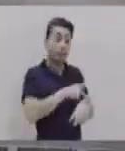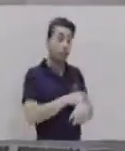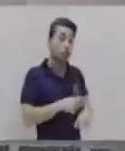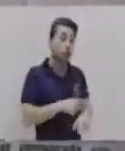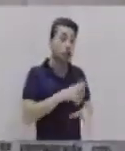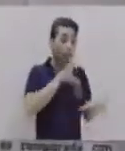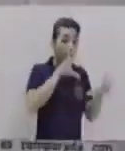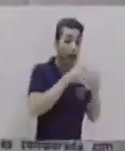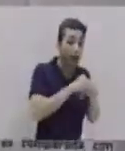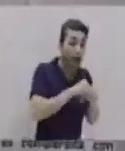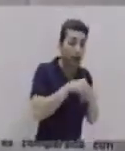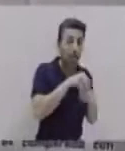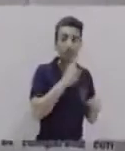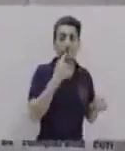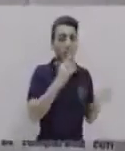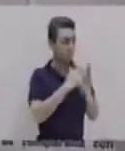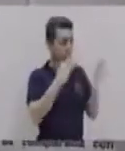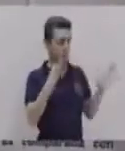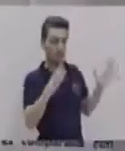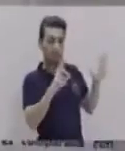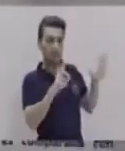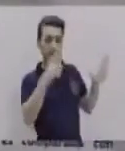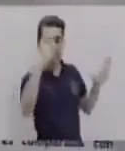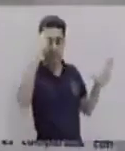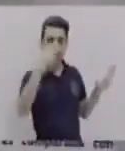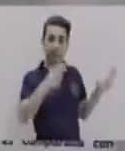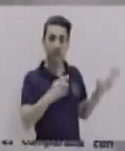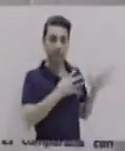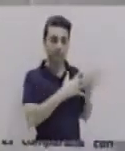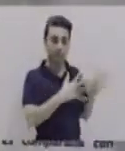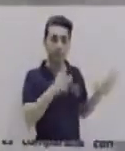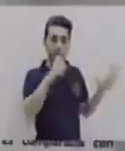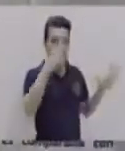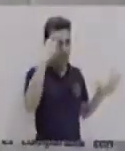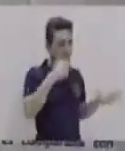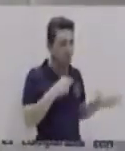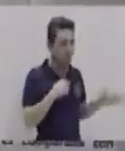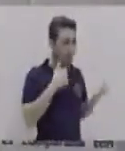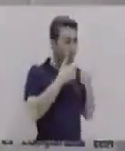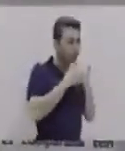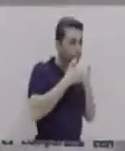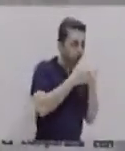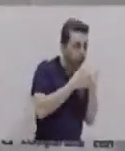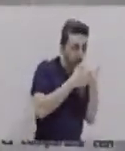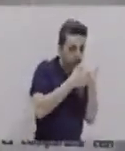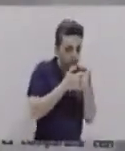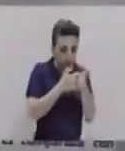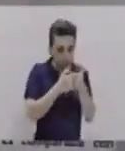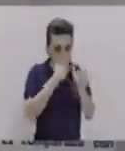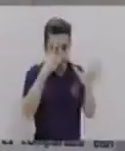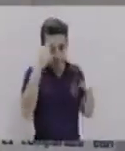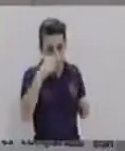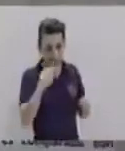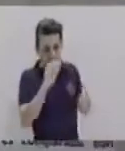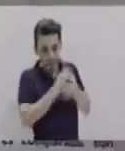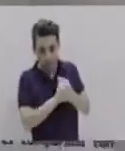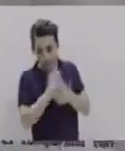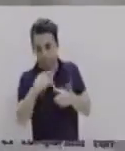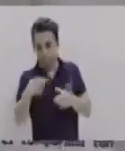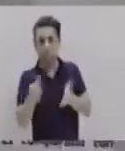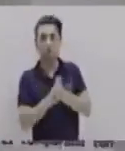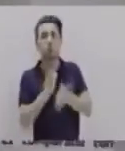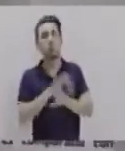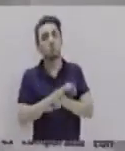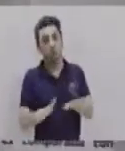Julieta se desarrolla únicamente en 6 días. En 6 días se conocen, se enamoran, se casan y mueren. Entonces ese